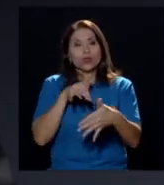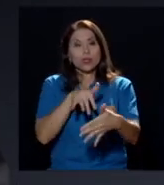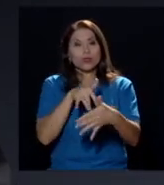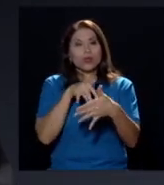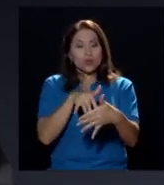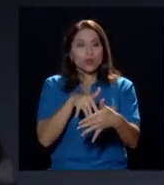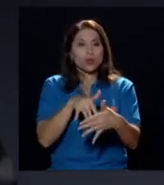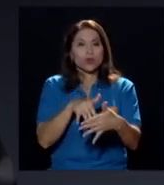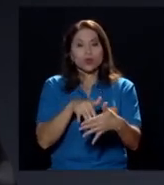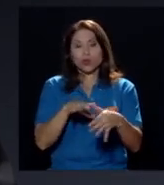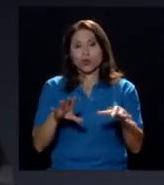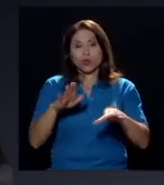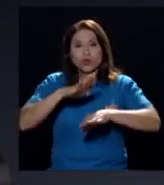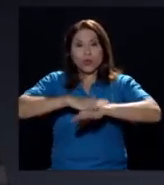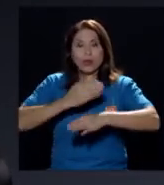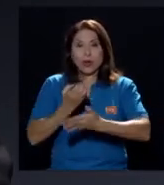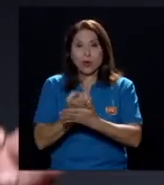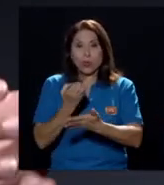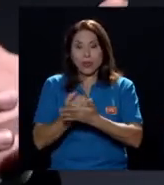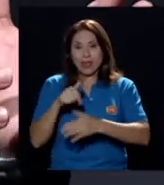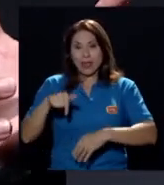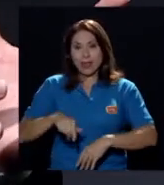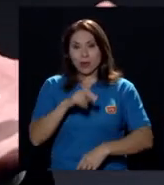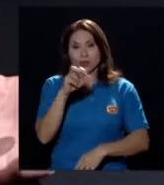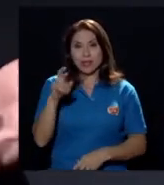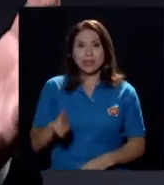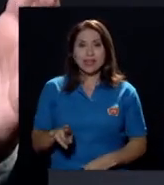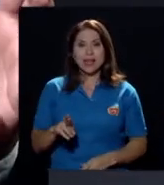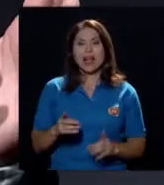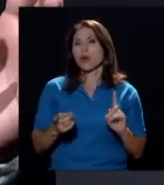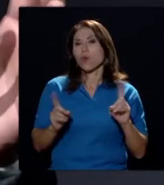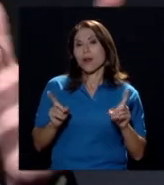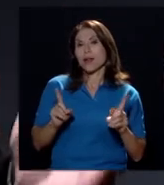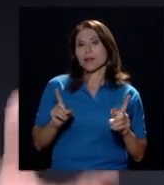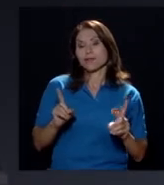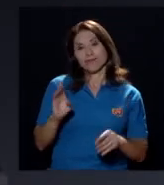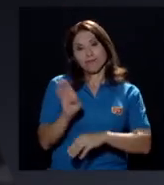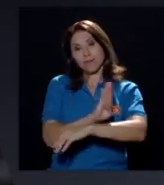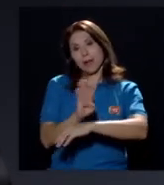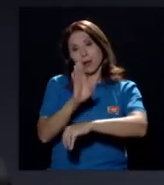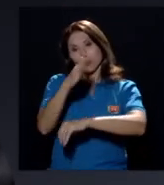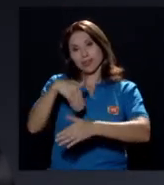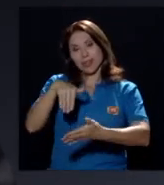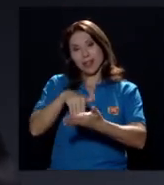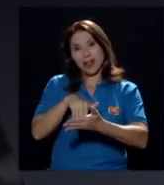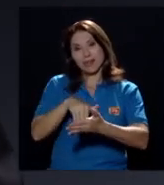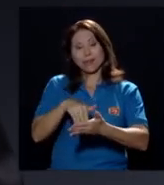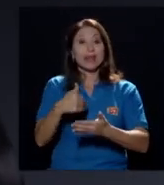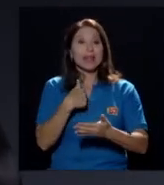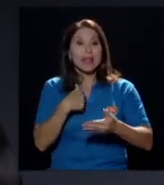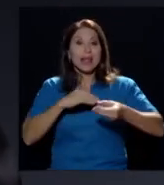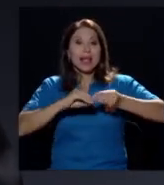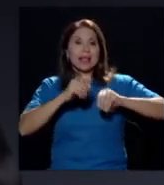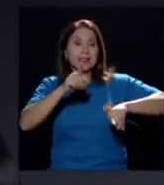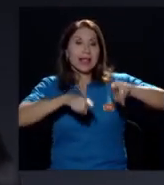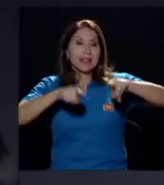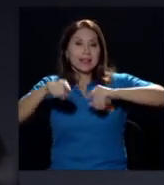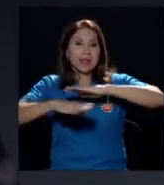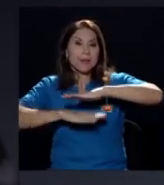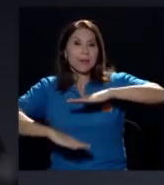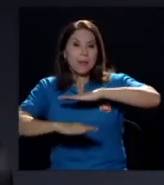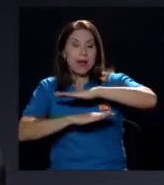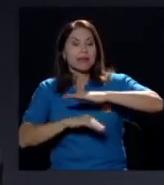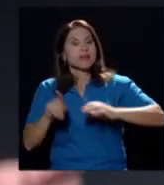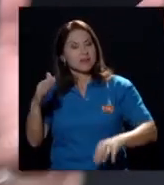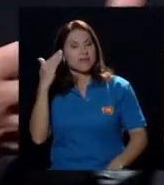es el Banco Central, que maneja las estadísticas básicas, que conocen muy bien las limitaciones de nuestras series de